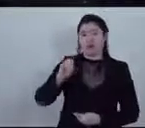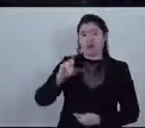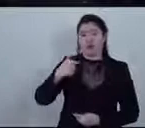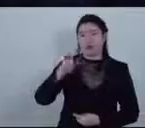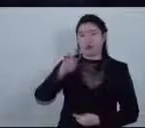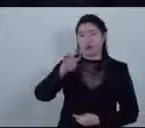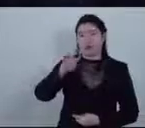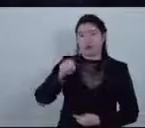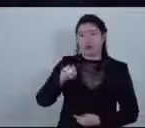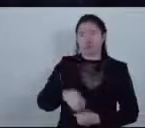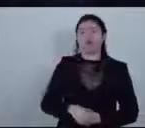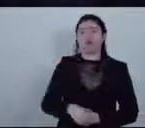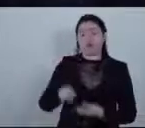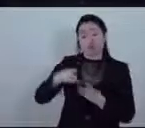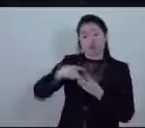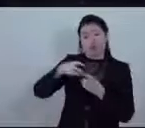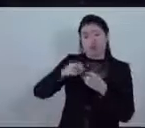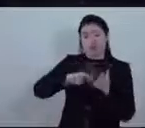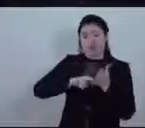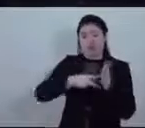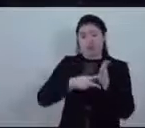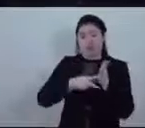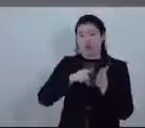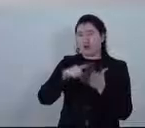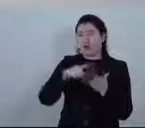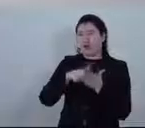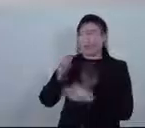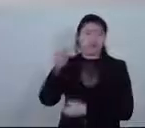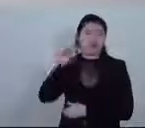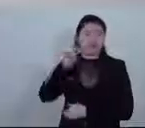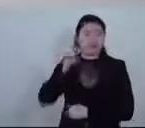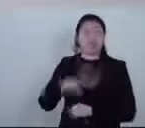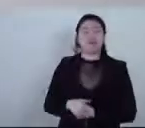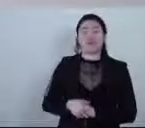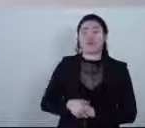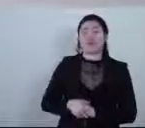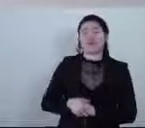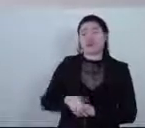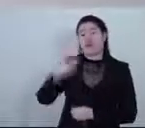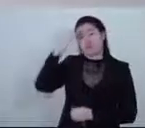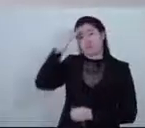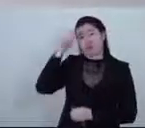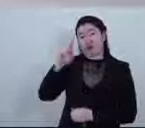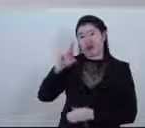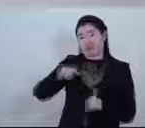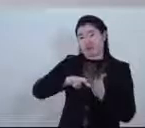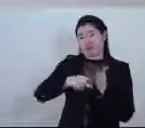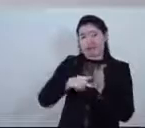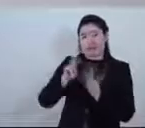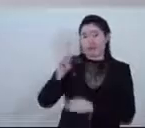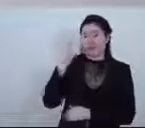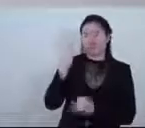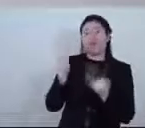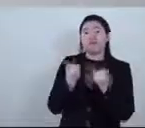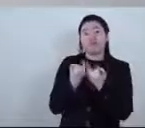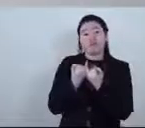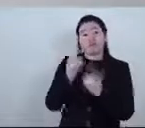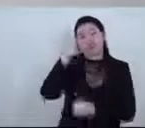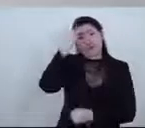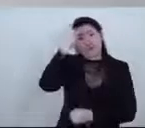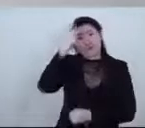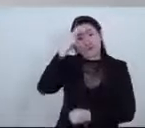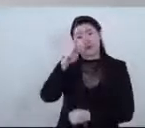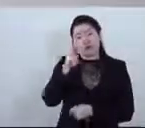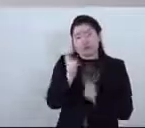ingeniero civil por la UAM, Unidad Azcapotzalco, maestro en ingeniería por la UNAM y doctor en la especialidad de